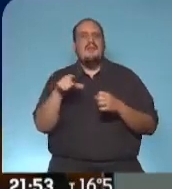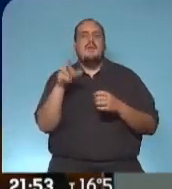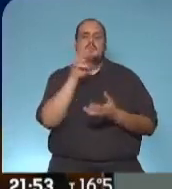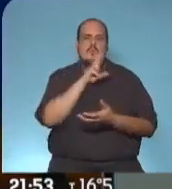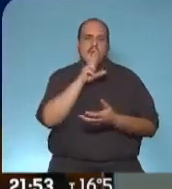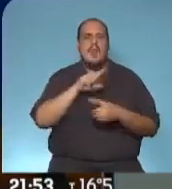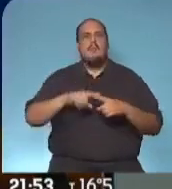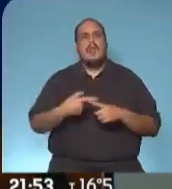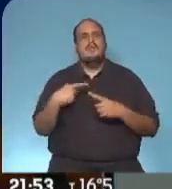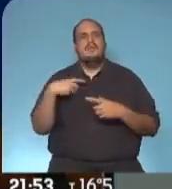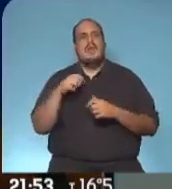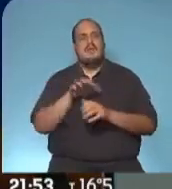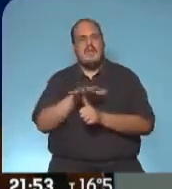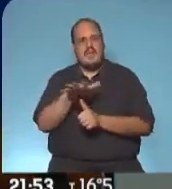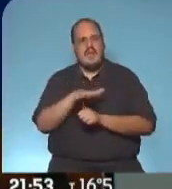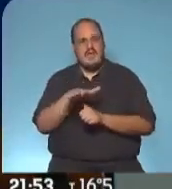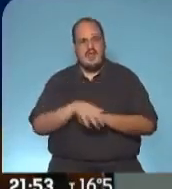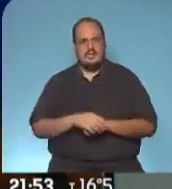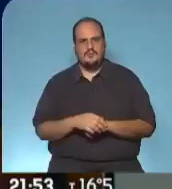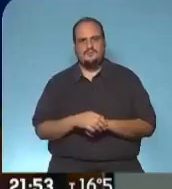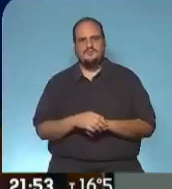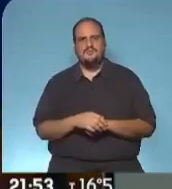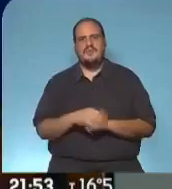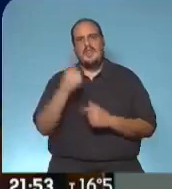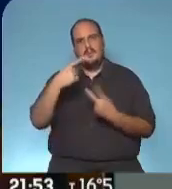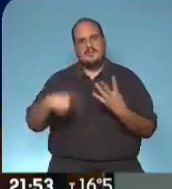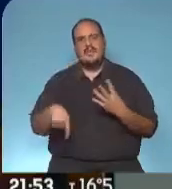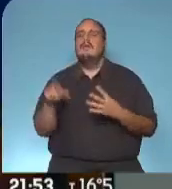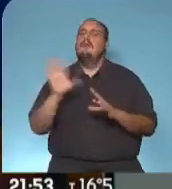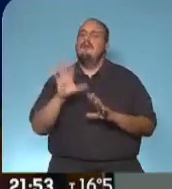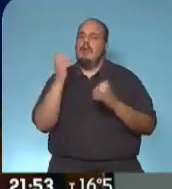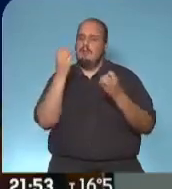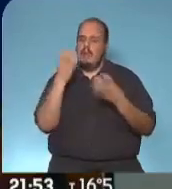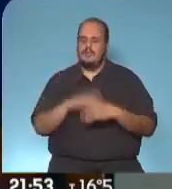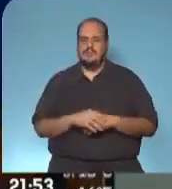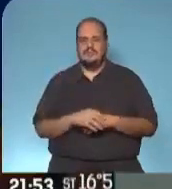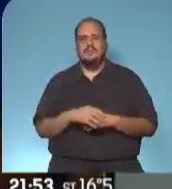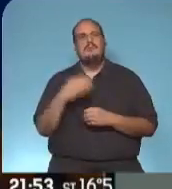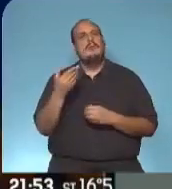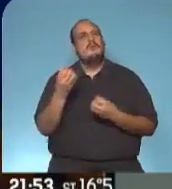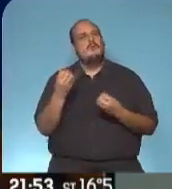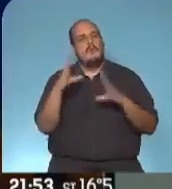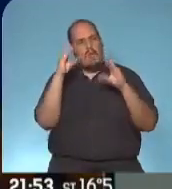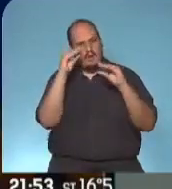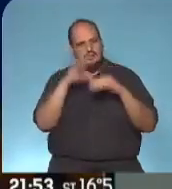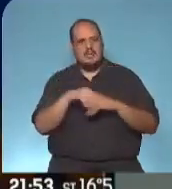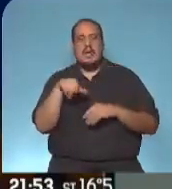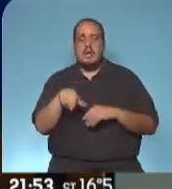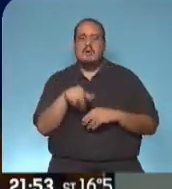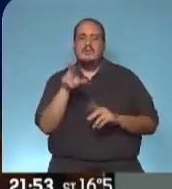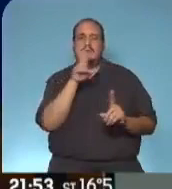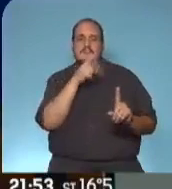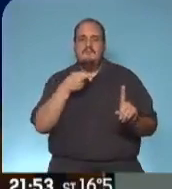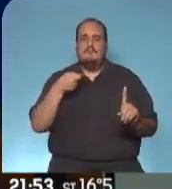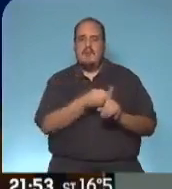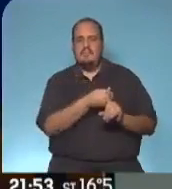de Buenos Aires. Ministra, muy buenas noches. Hola, buenas noches. Lamentablemente tenemos que hablar de más femicidios